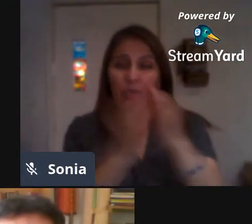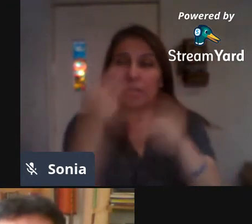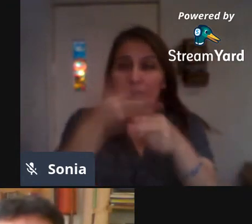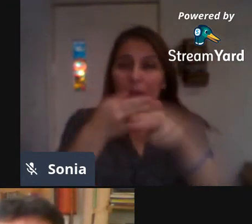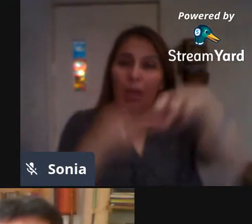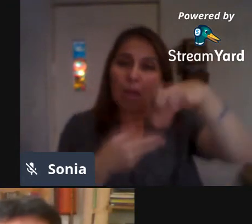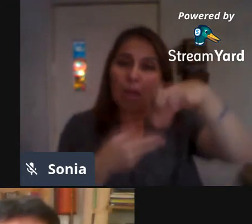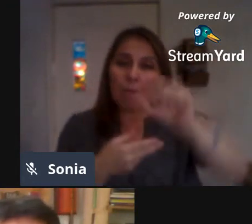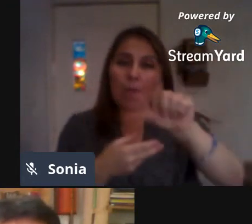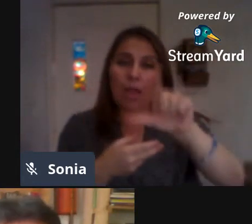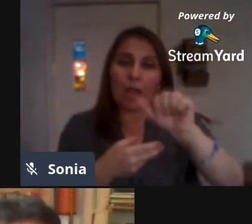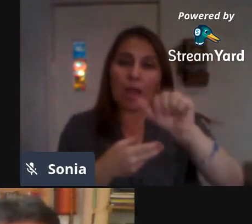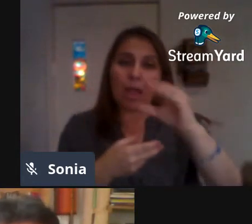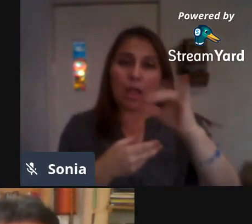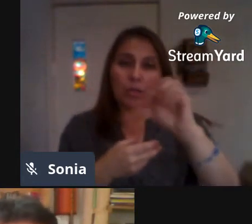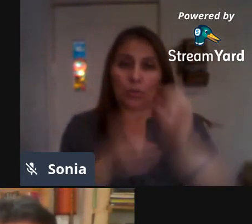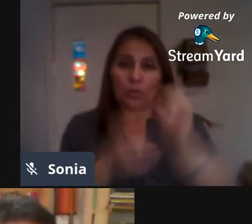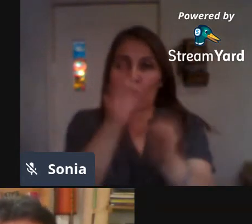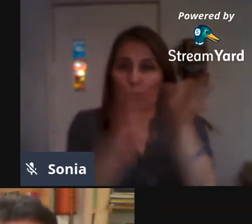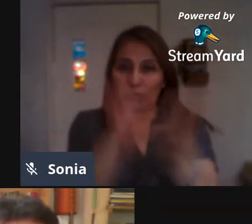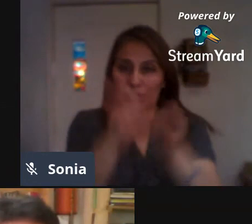calidad profesional